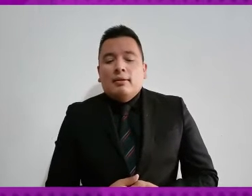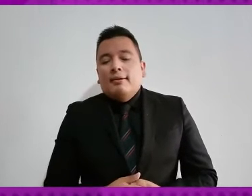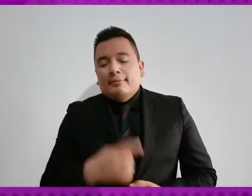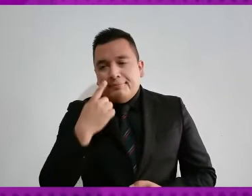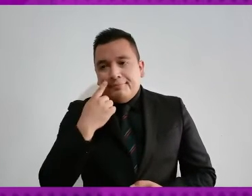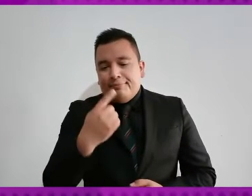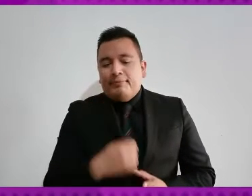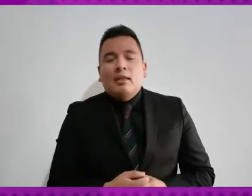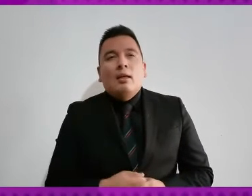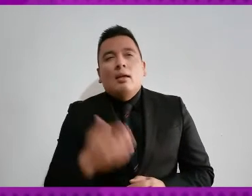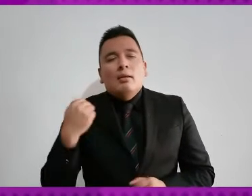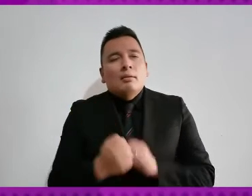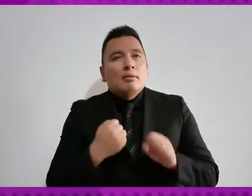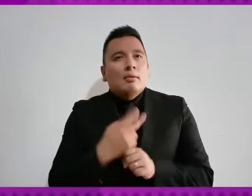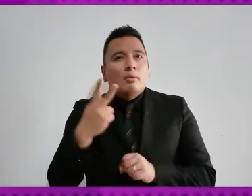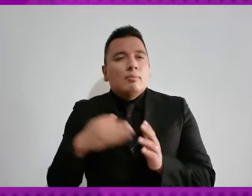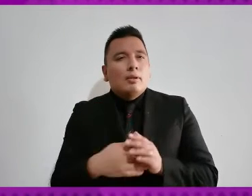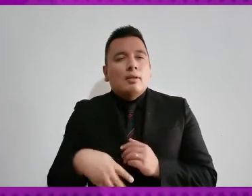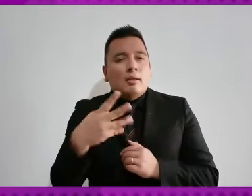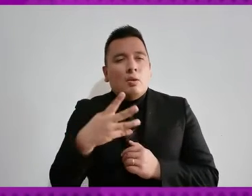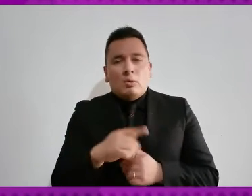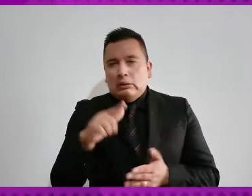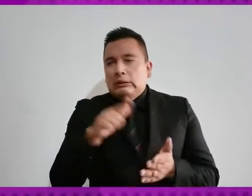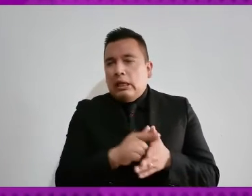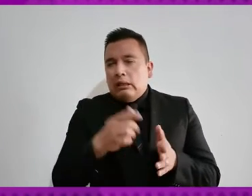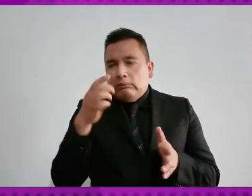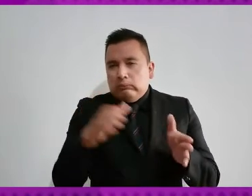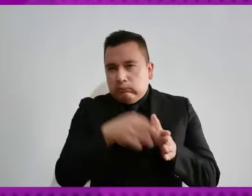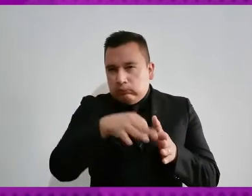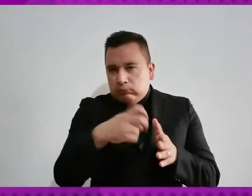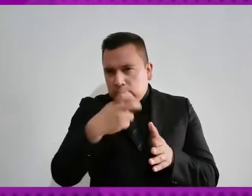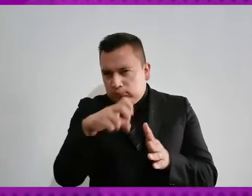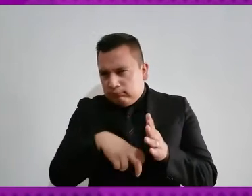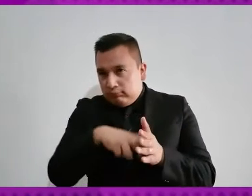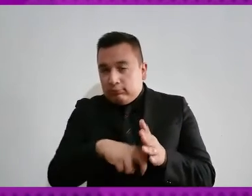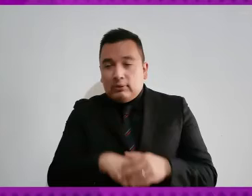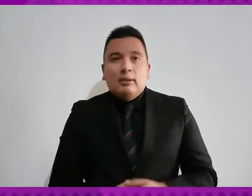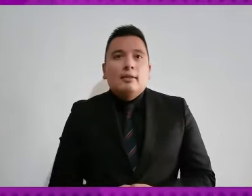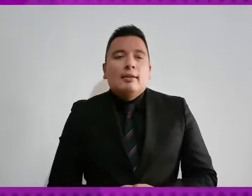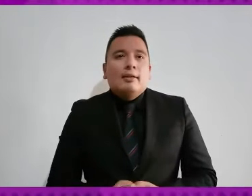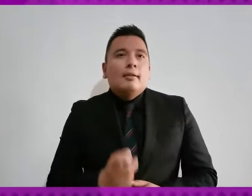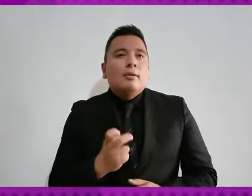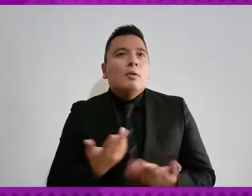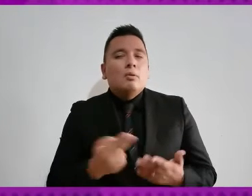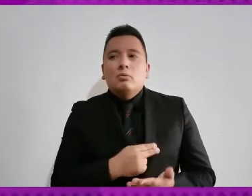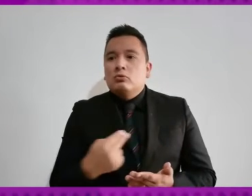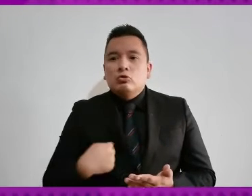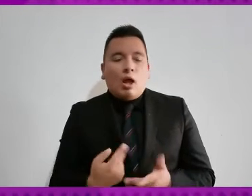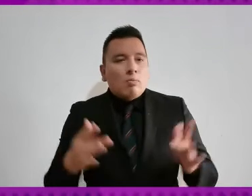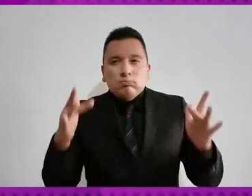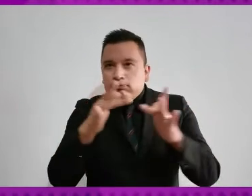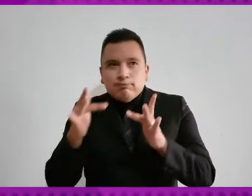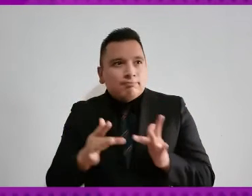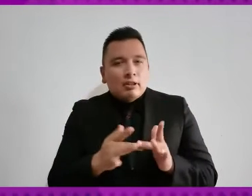yo te diría que con la reforma del 2014, este andamiaje electoral que tenemos hoy en día se